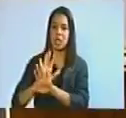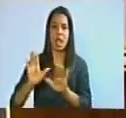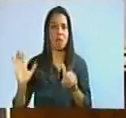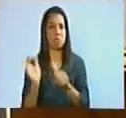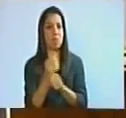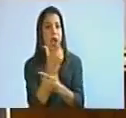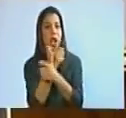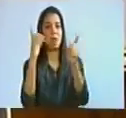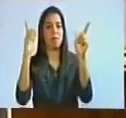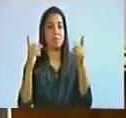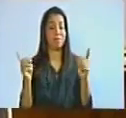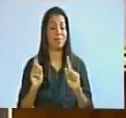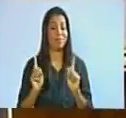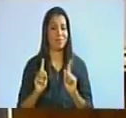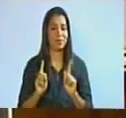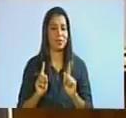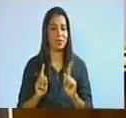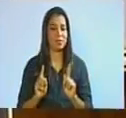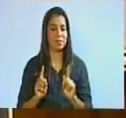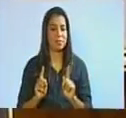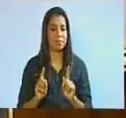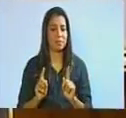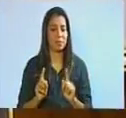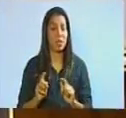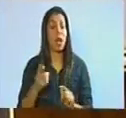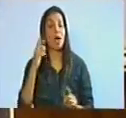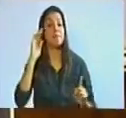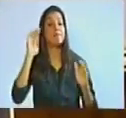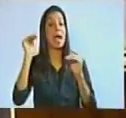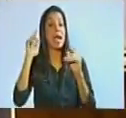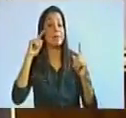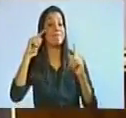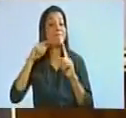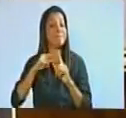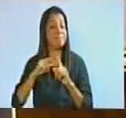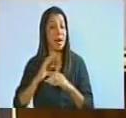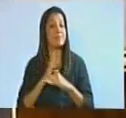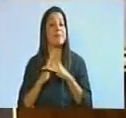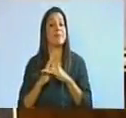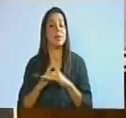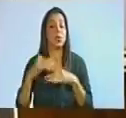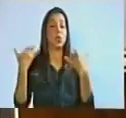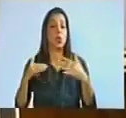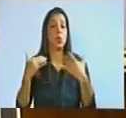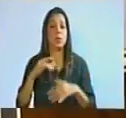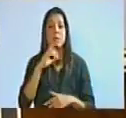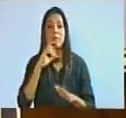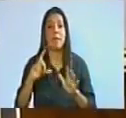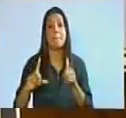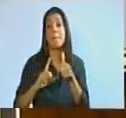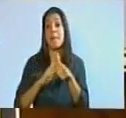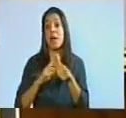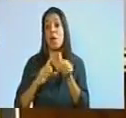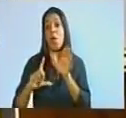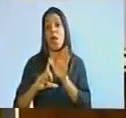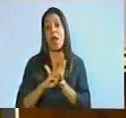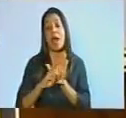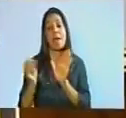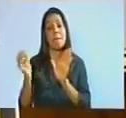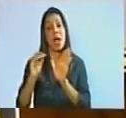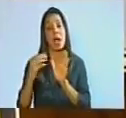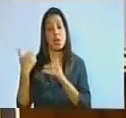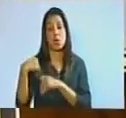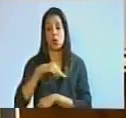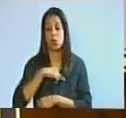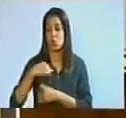expectativas que no podamos cumplir. Nosotros tenemos una tarea que va mucho más allá de aprobar una ley. Tenemos la tarea